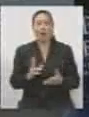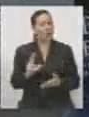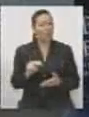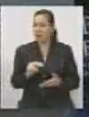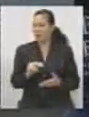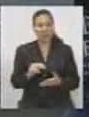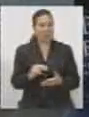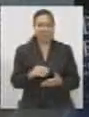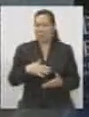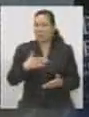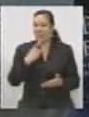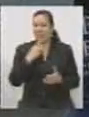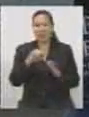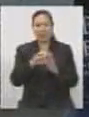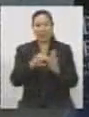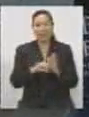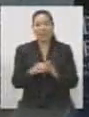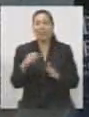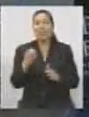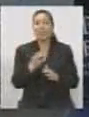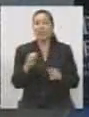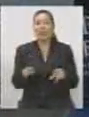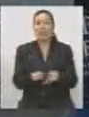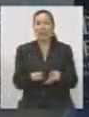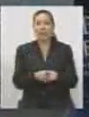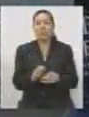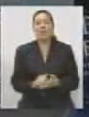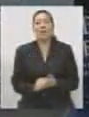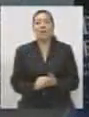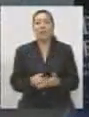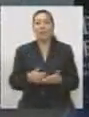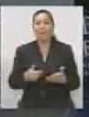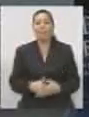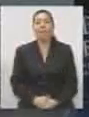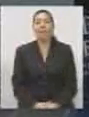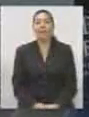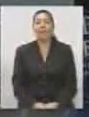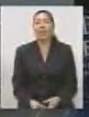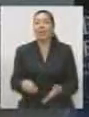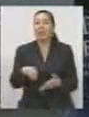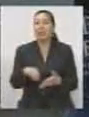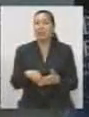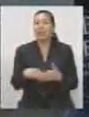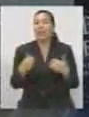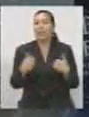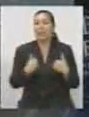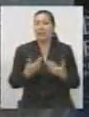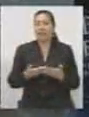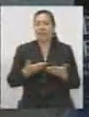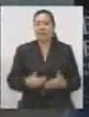no puede ser constituida por este colegiado, sino también que es materia de protección de derechos fundamentales. Sus sentencias tienen